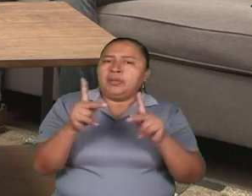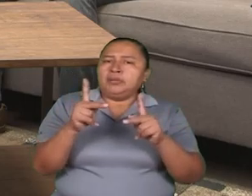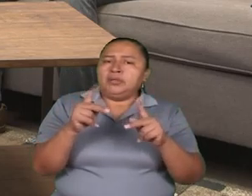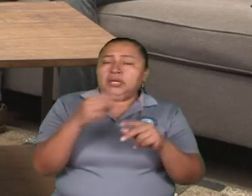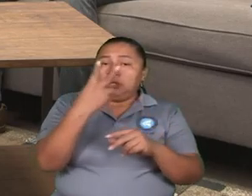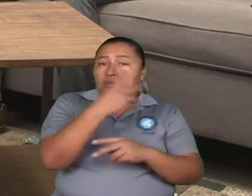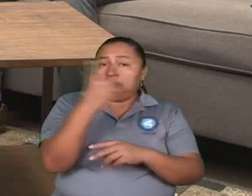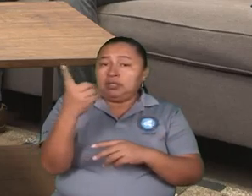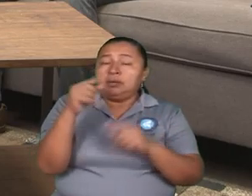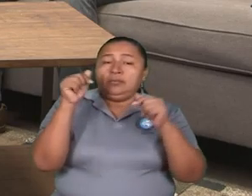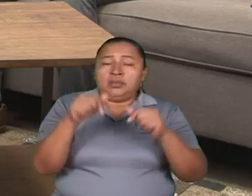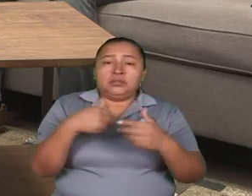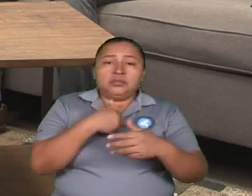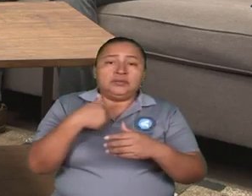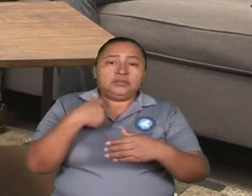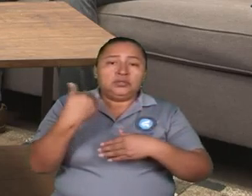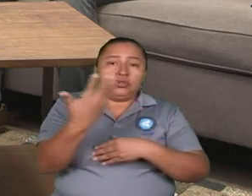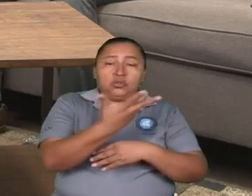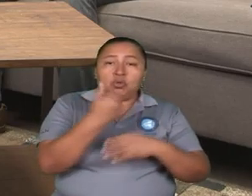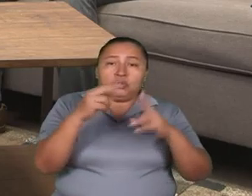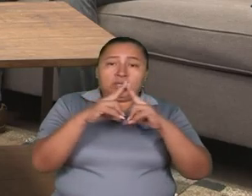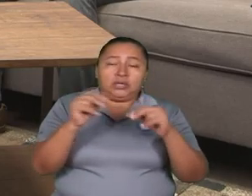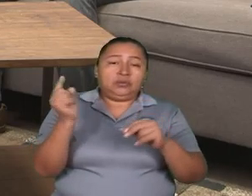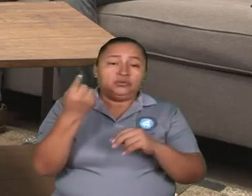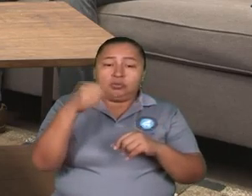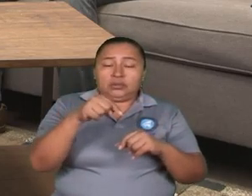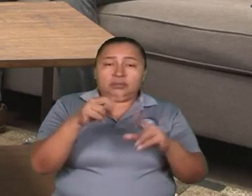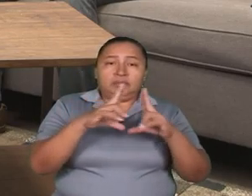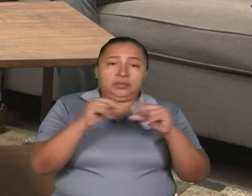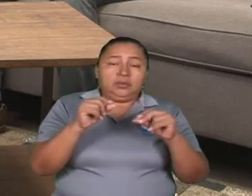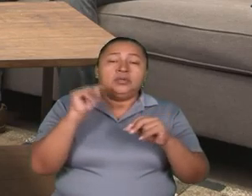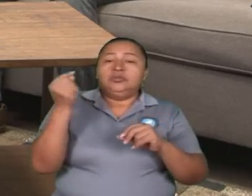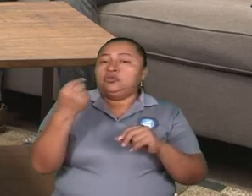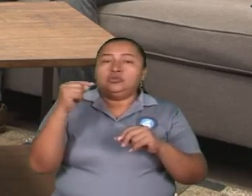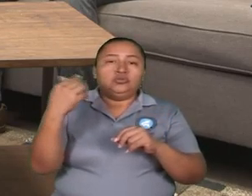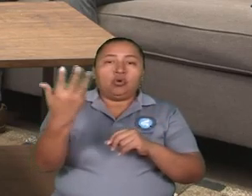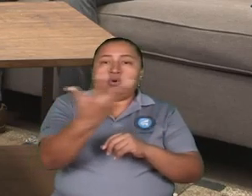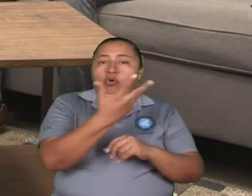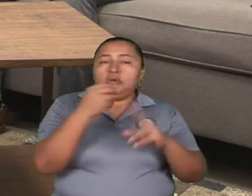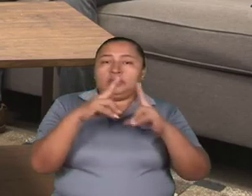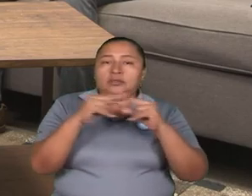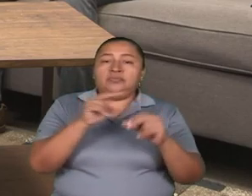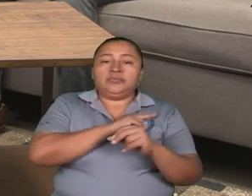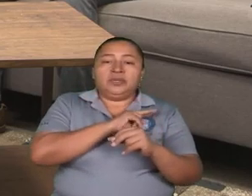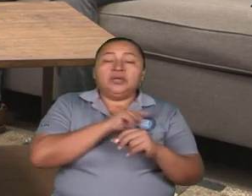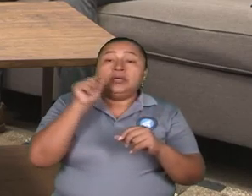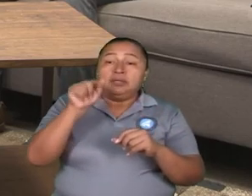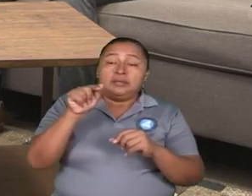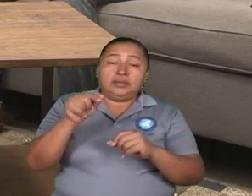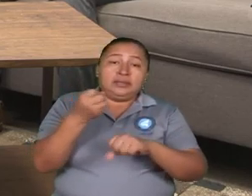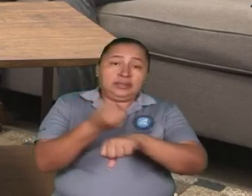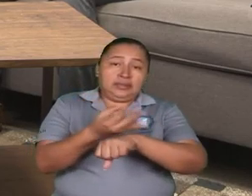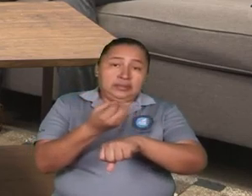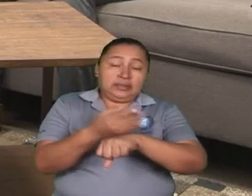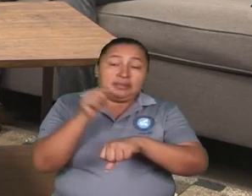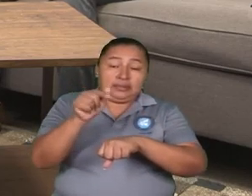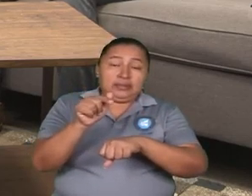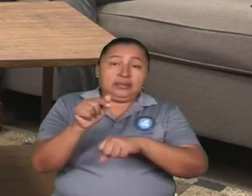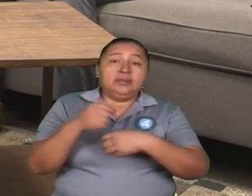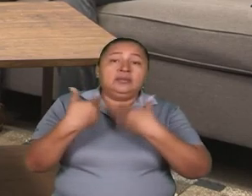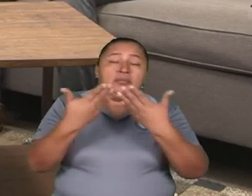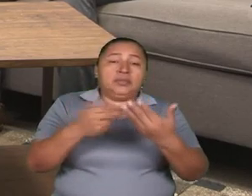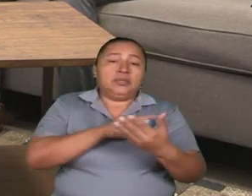Ese andamiaje que usted dice, y claro, todo esto orientado por nuestro buen gobierno, a que dirige el comandante